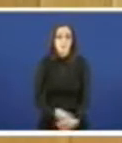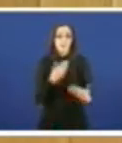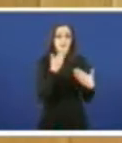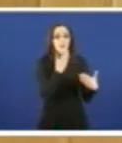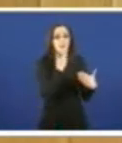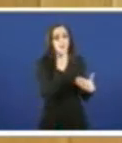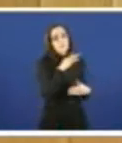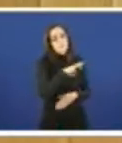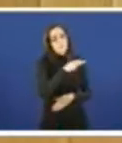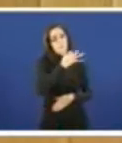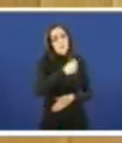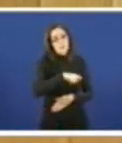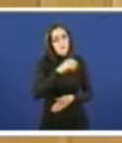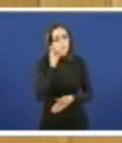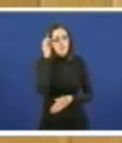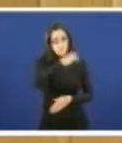Grazas, presidente.